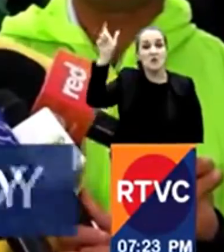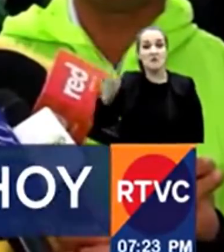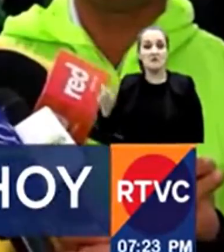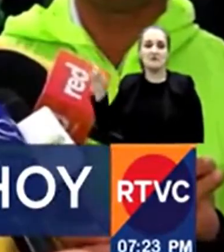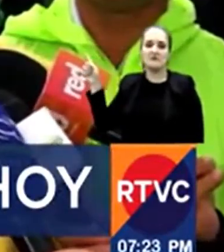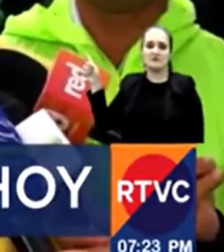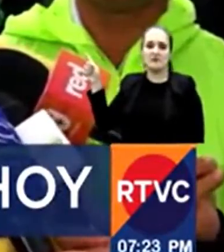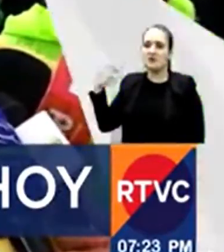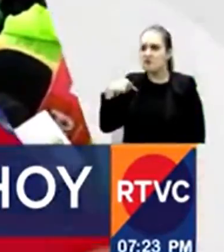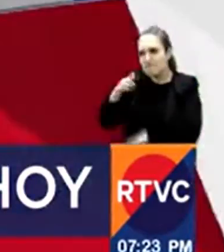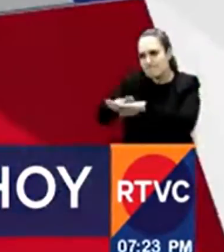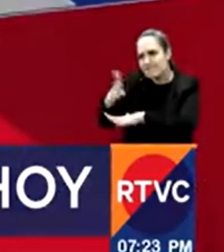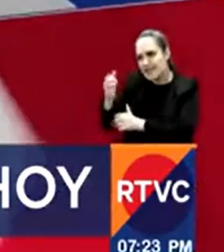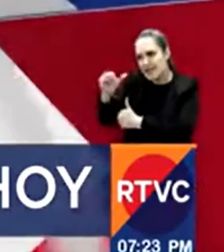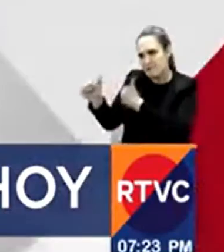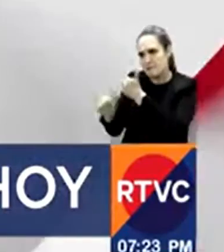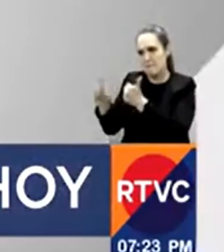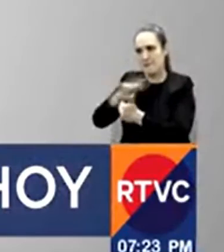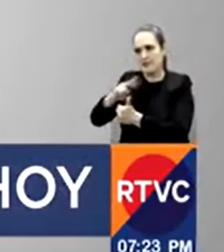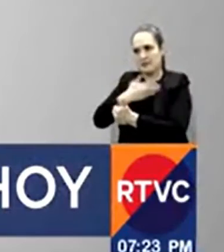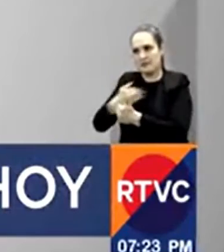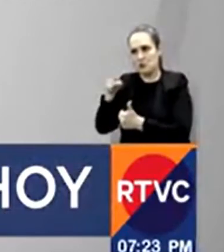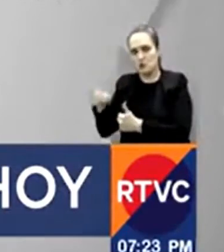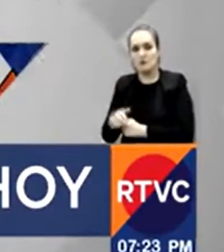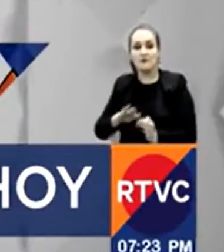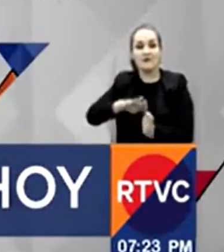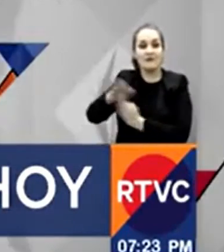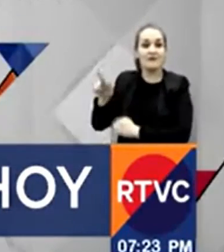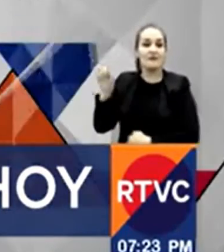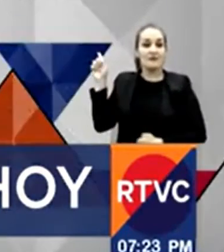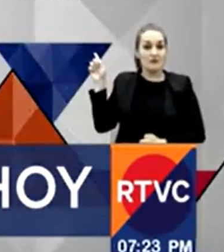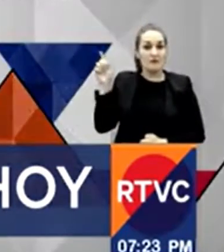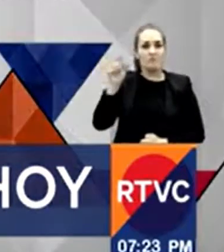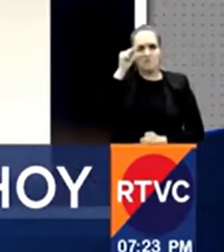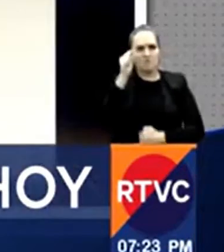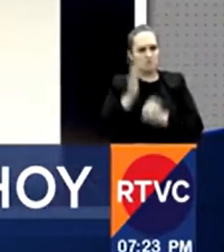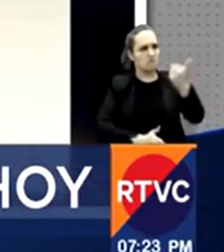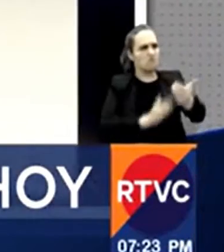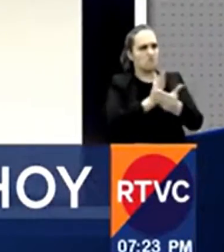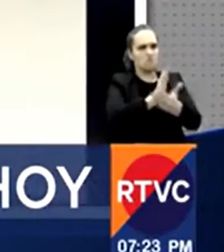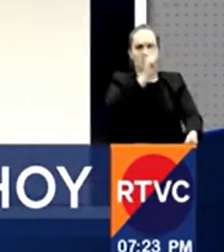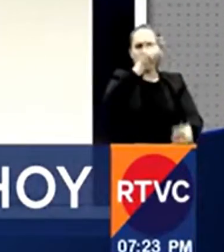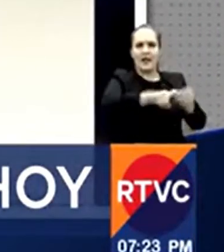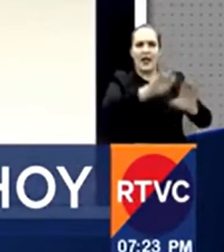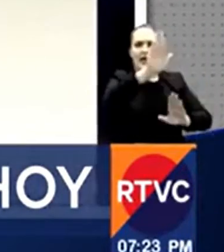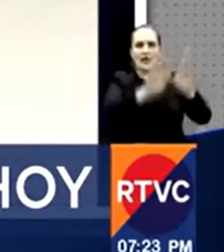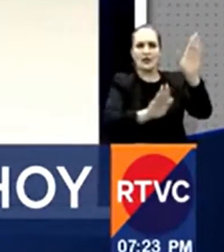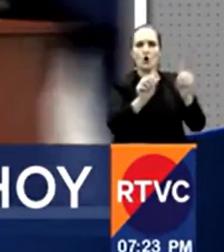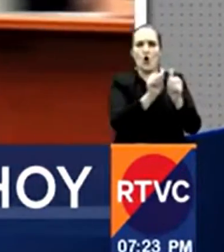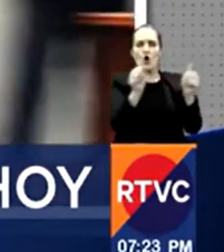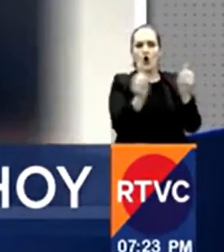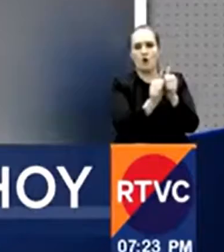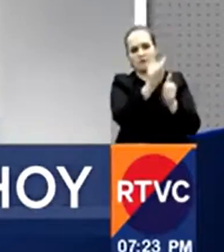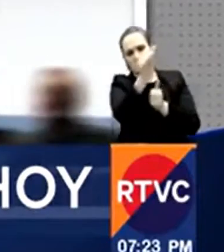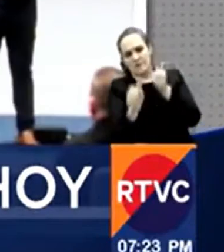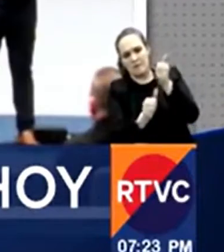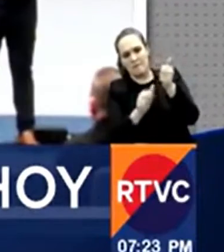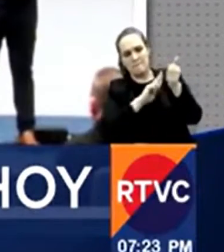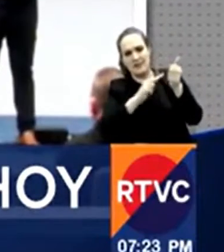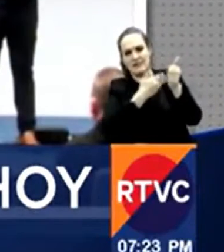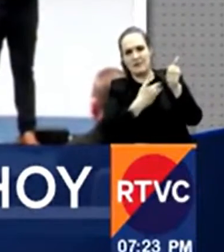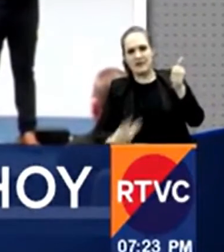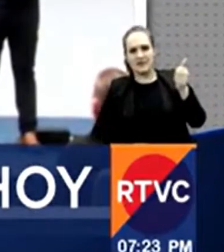le ofrecí sino a él. Enrique Gómez inscribió su candidatura a la presidencia junto a su fórmula vicepresidencial Ceferino